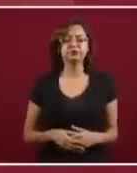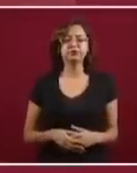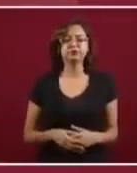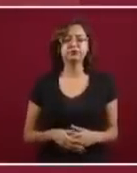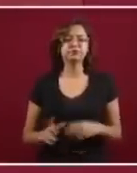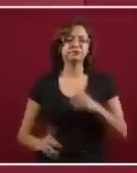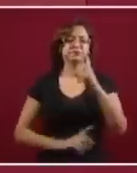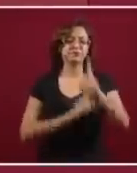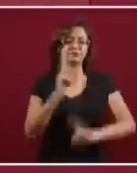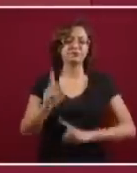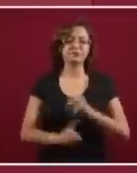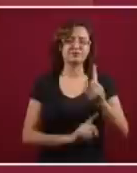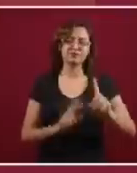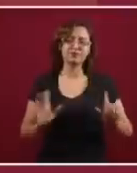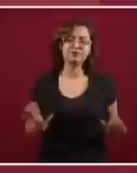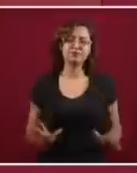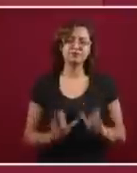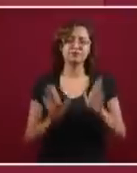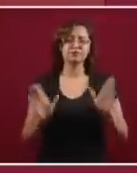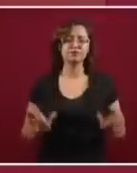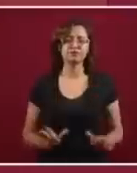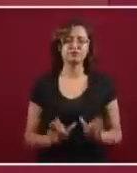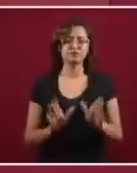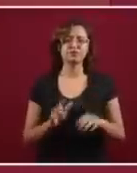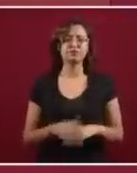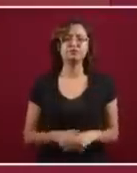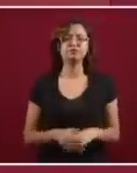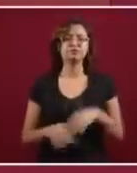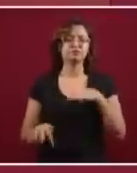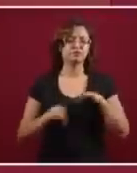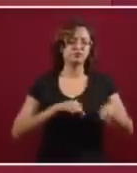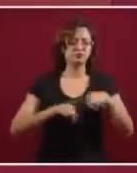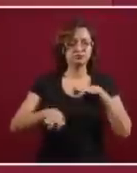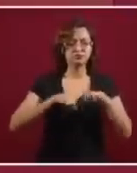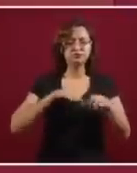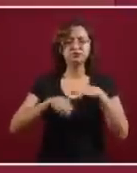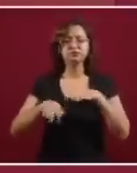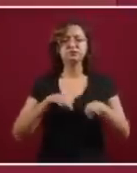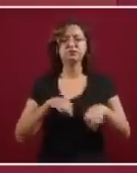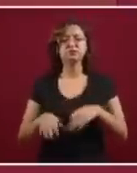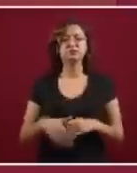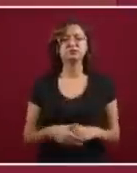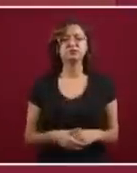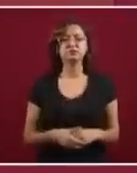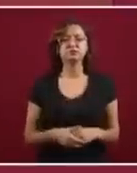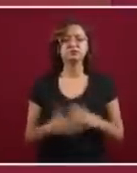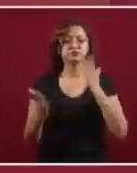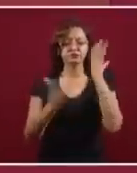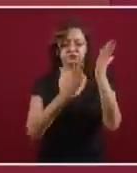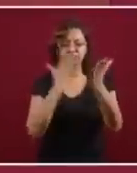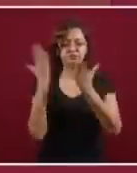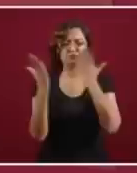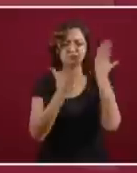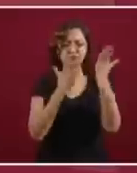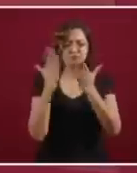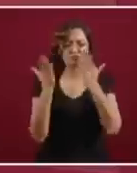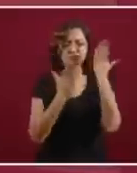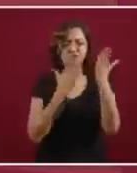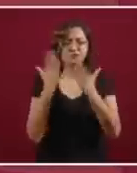el deporte el trabajo el estudio